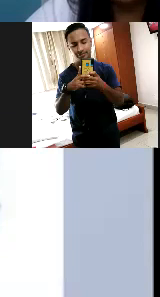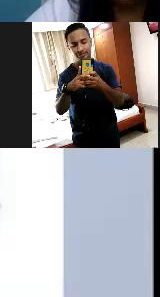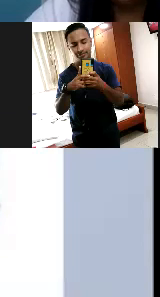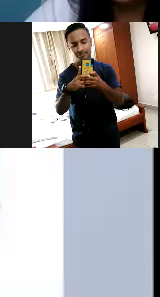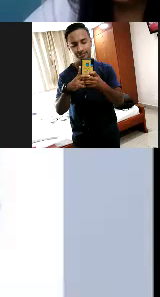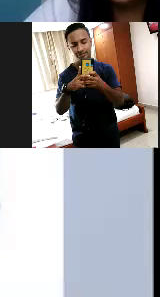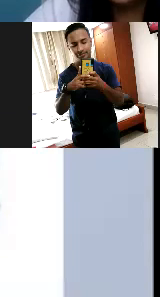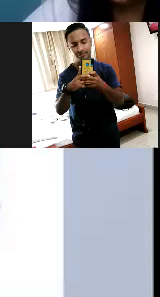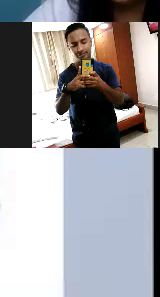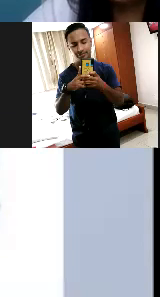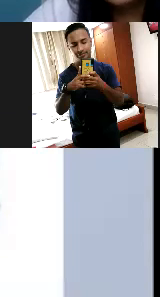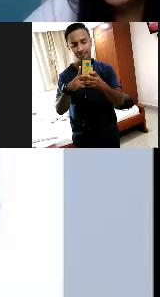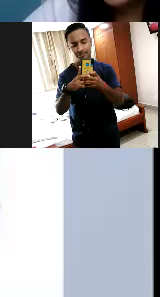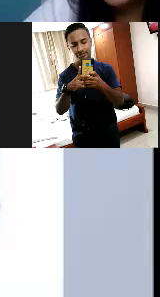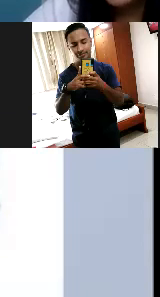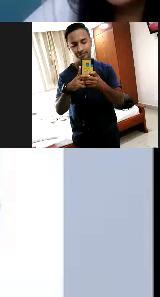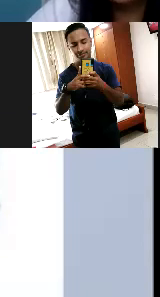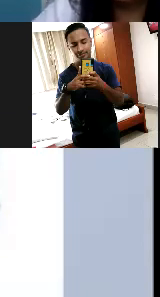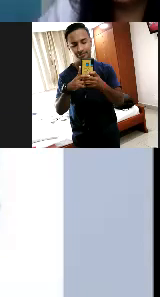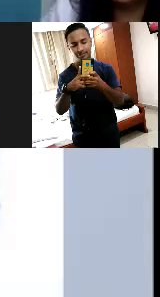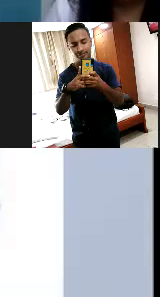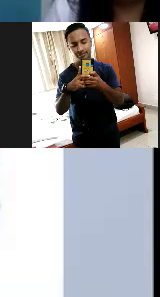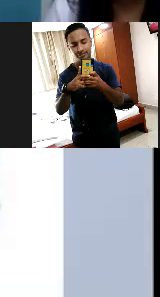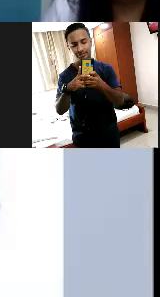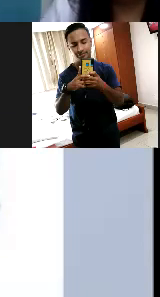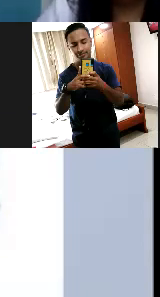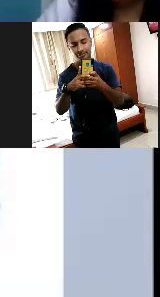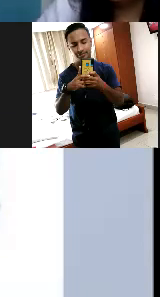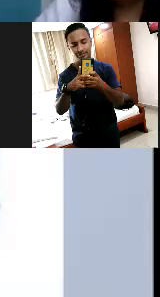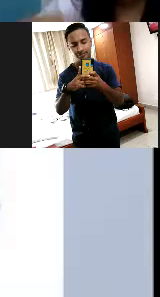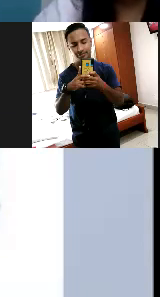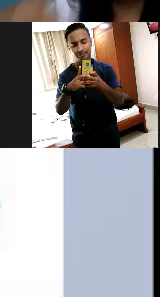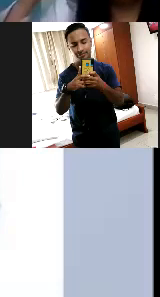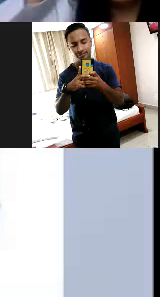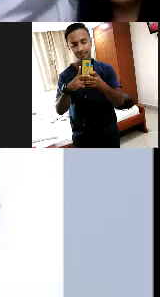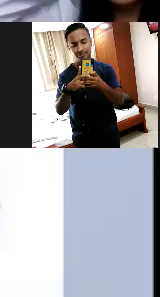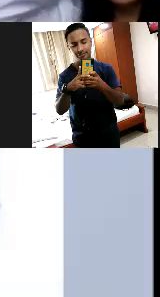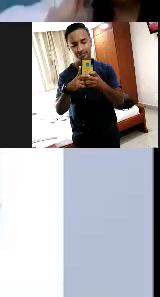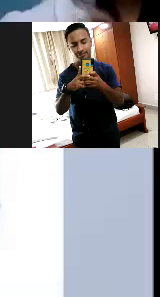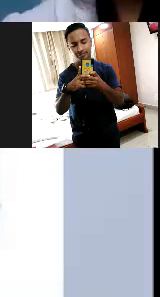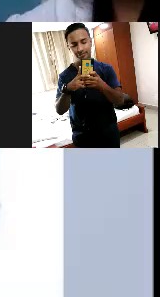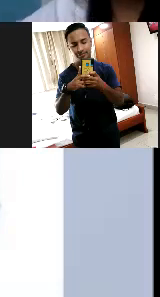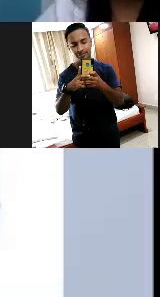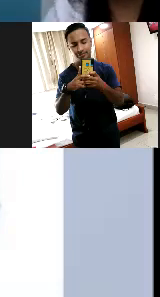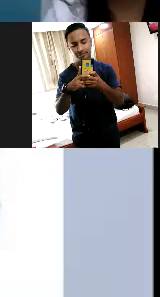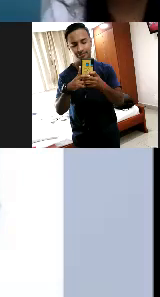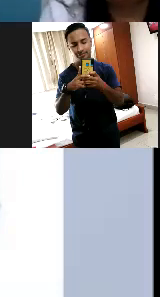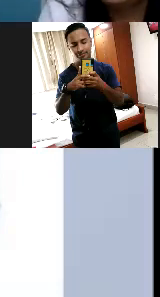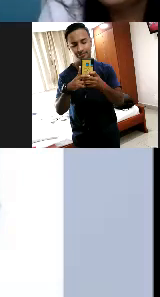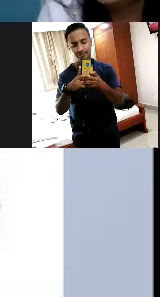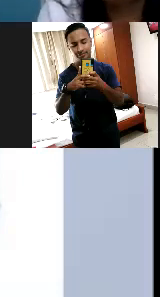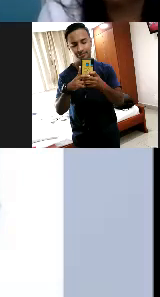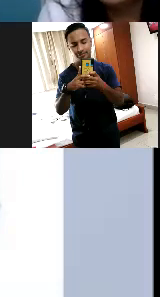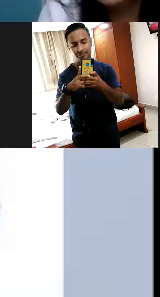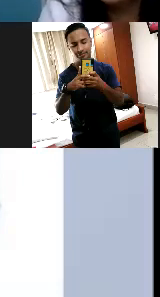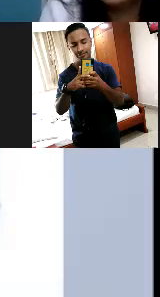maravilla, porque nosotros programamos los datos del paciente y la máquina automáticamente realiza su diálisis durante la